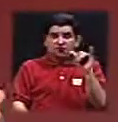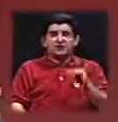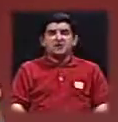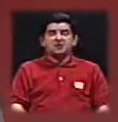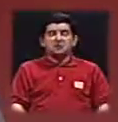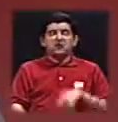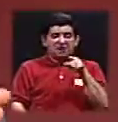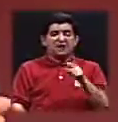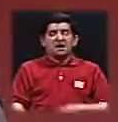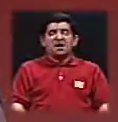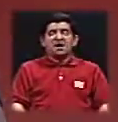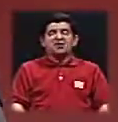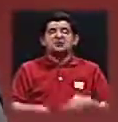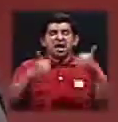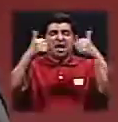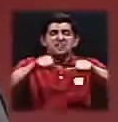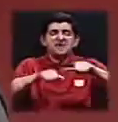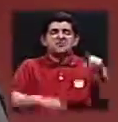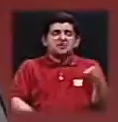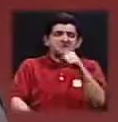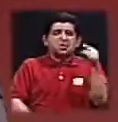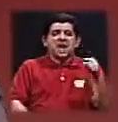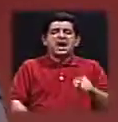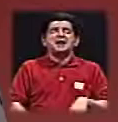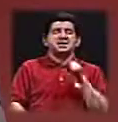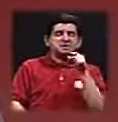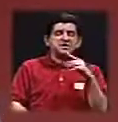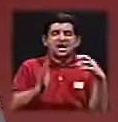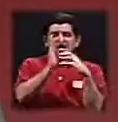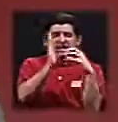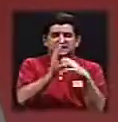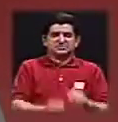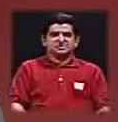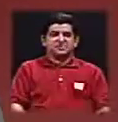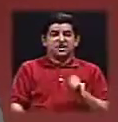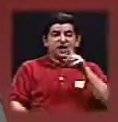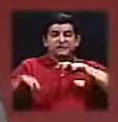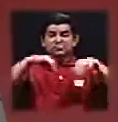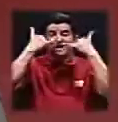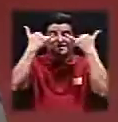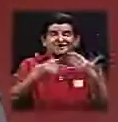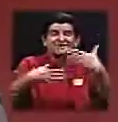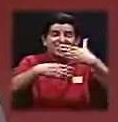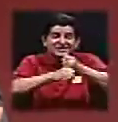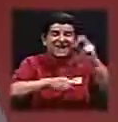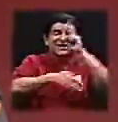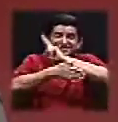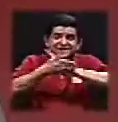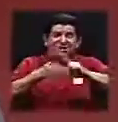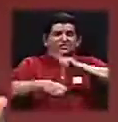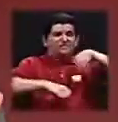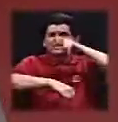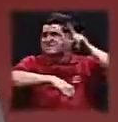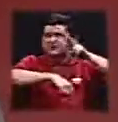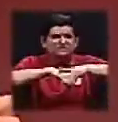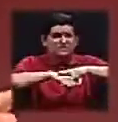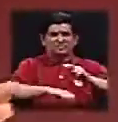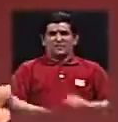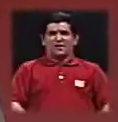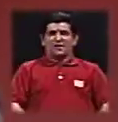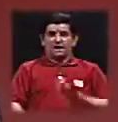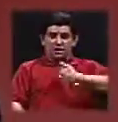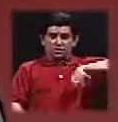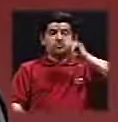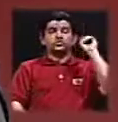aprobaba la posibilidad de que sea eliminado, porque de alguna manera es una actividad que realiza la universidad regularmente y que